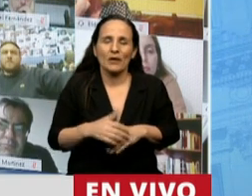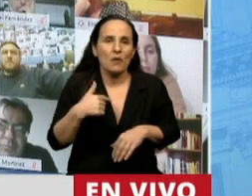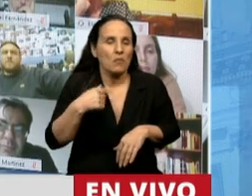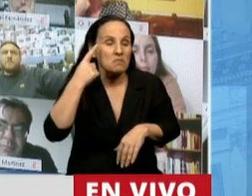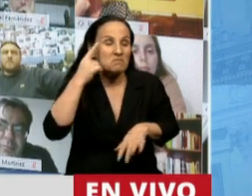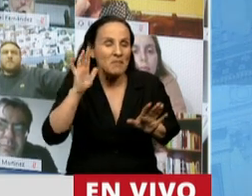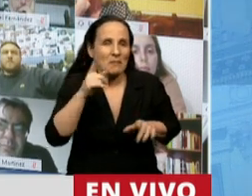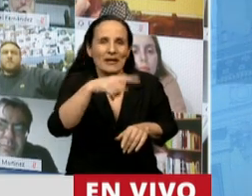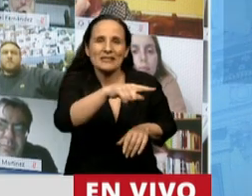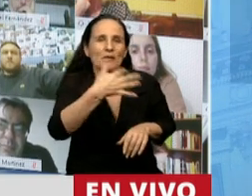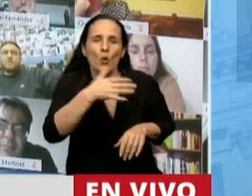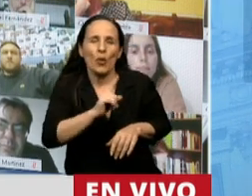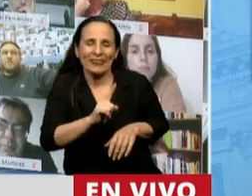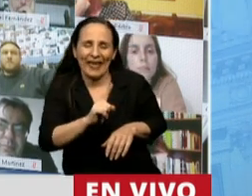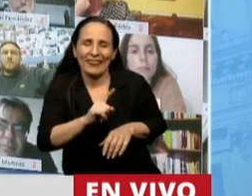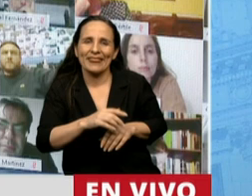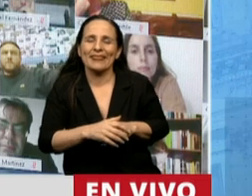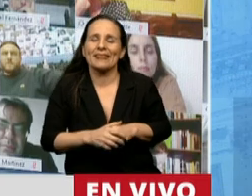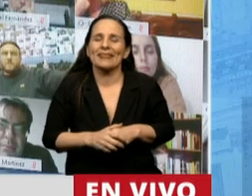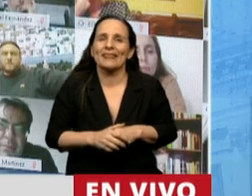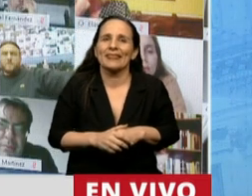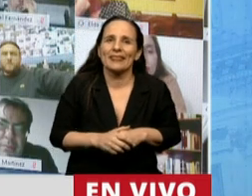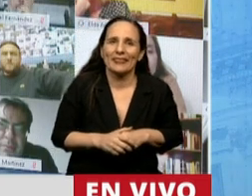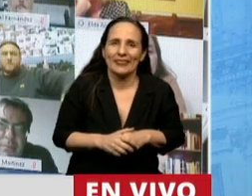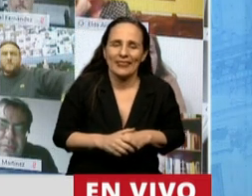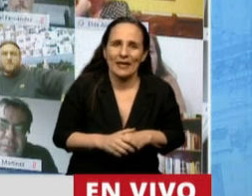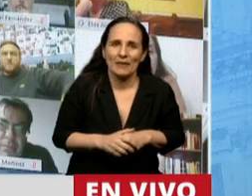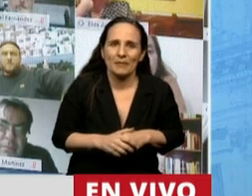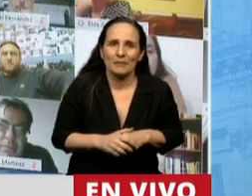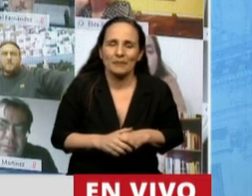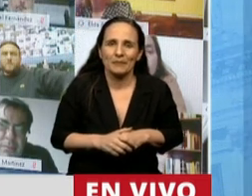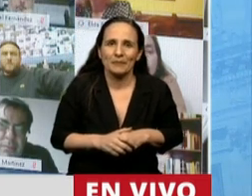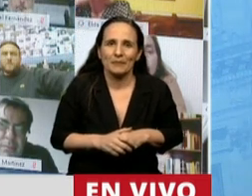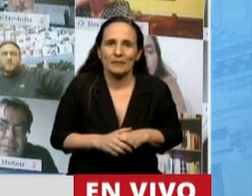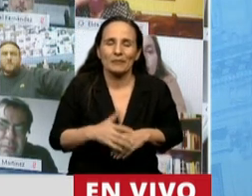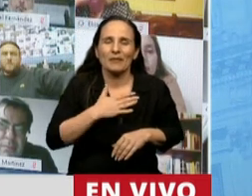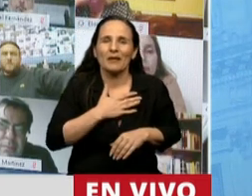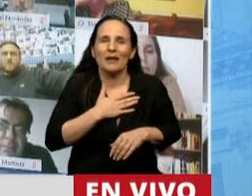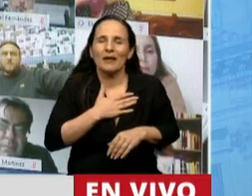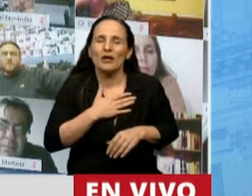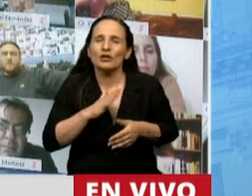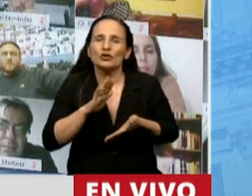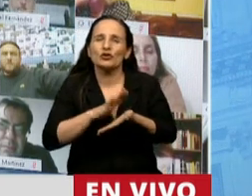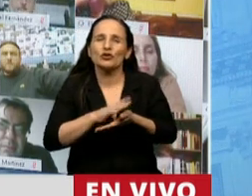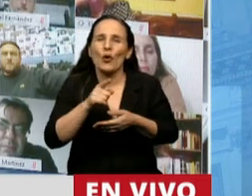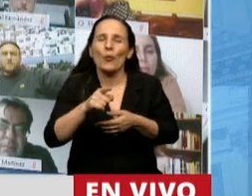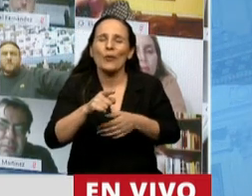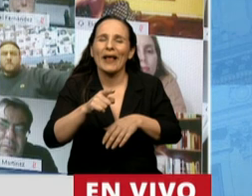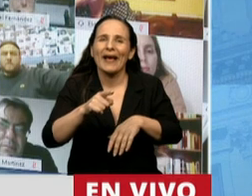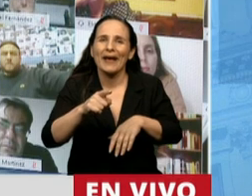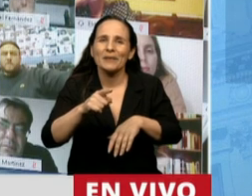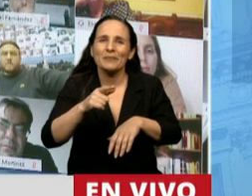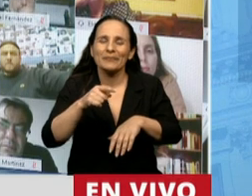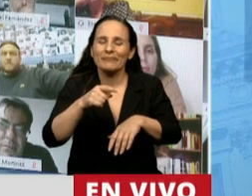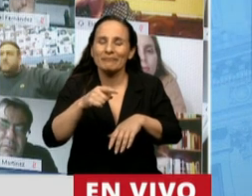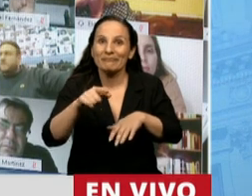no nos hemos entendido eh la previsión de que la limitación sea por